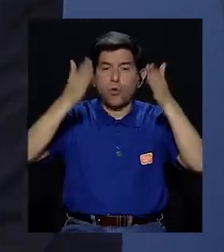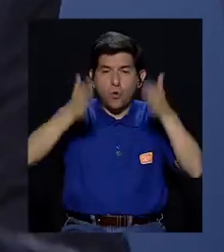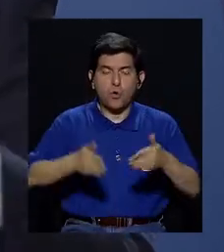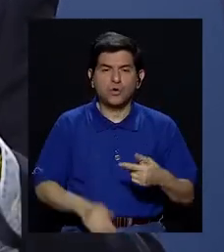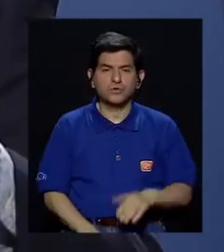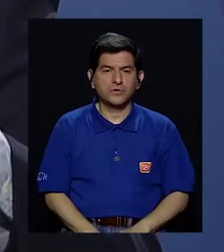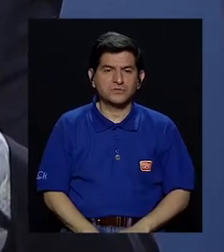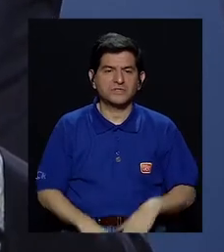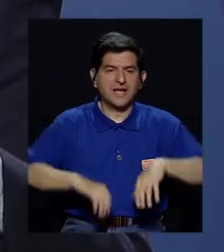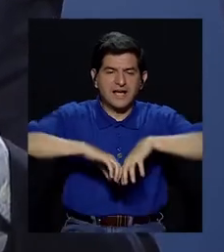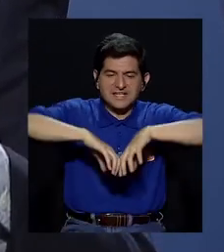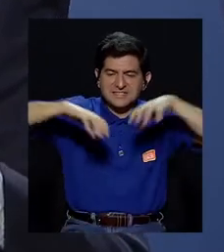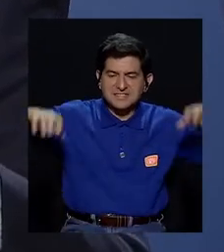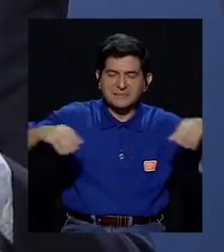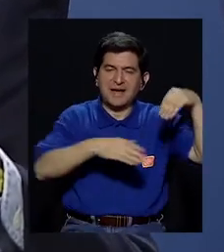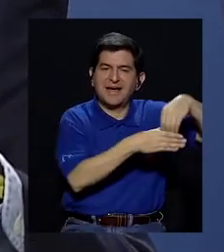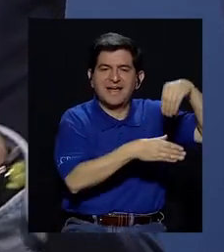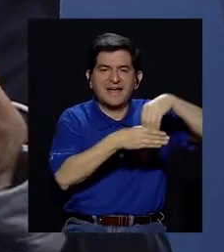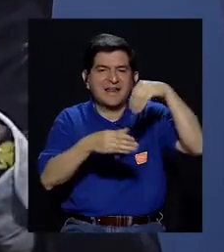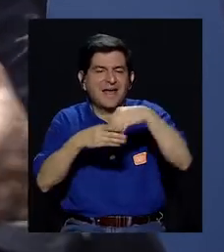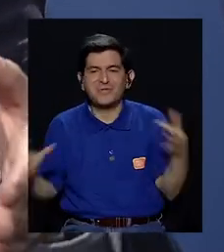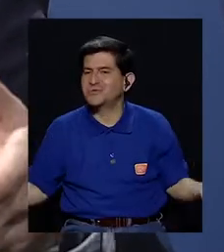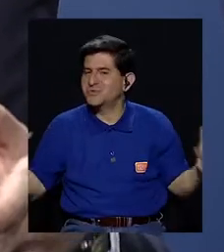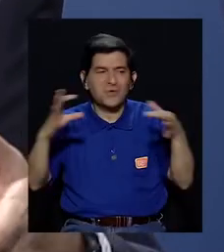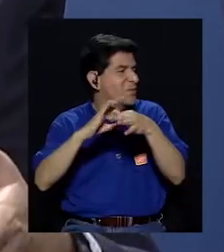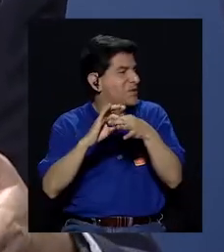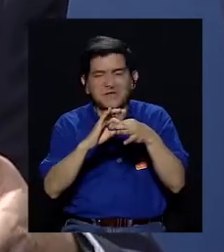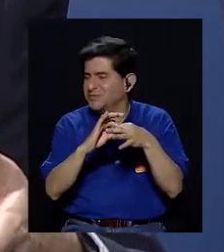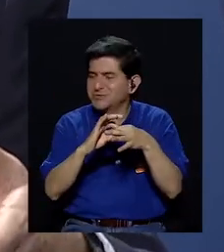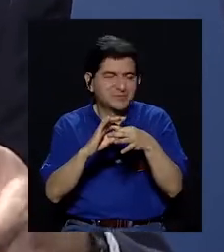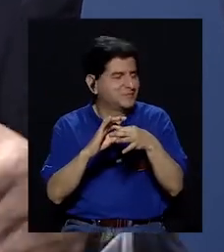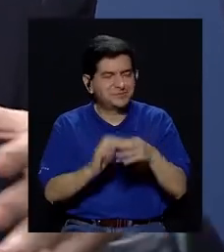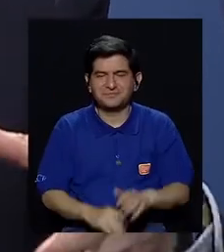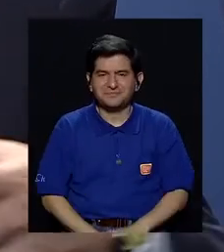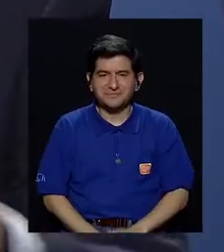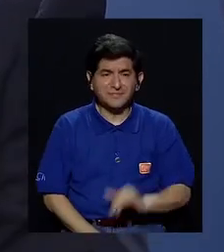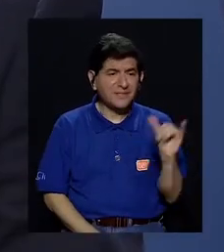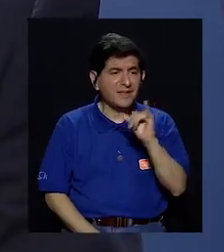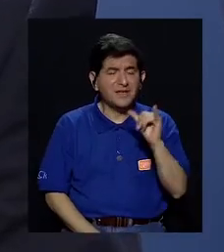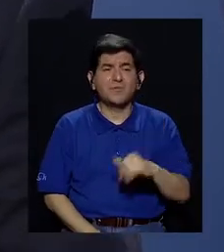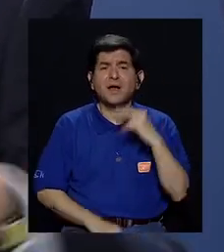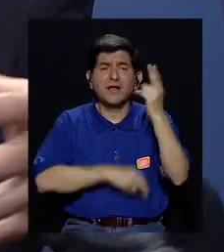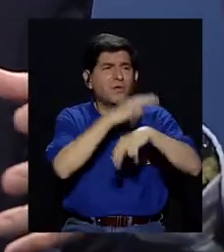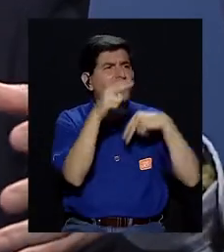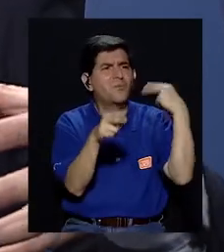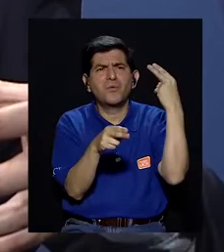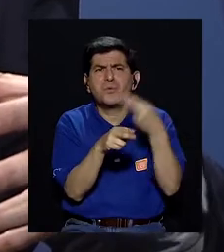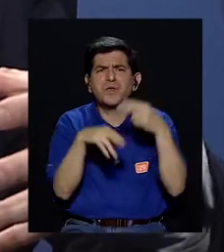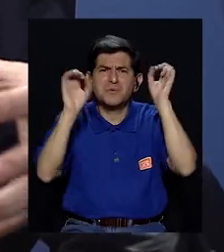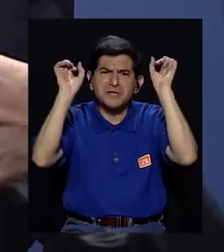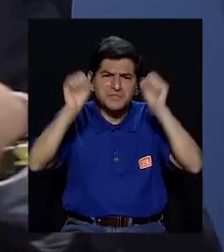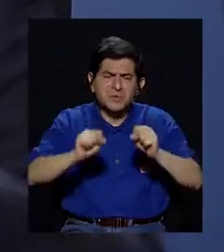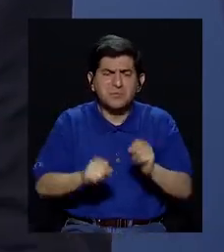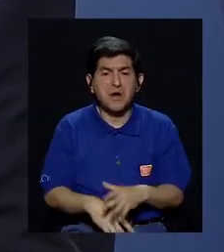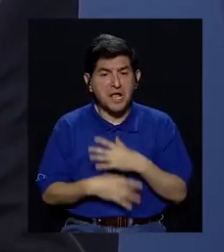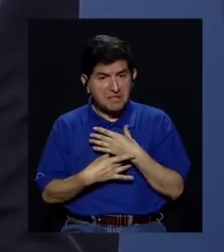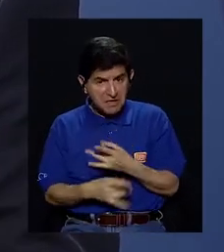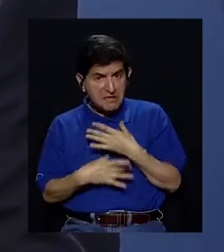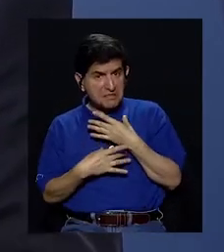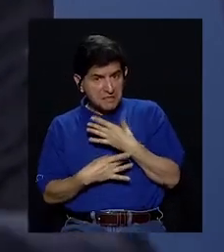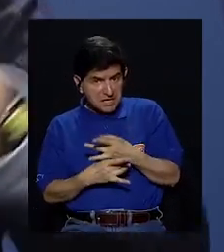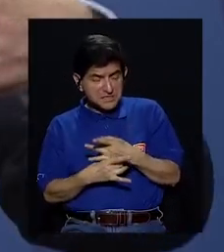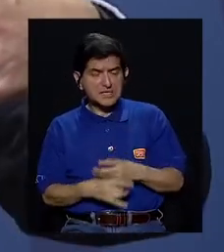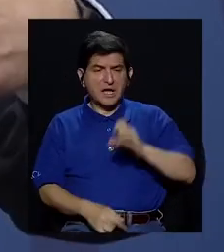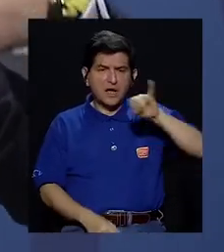candidatos son como piezas aisladas de contenido ninguna se conecta con otra entonces cómo crear un universo que pueden llamarnos la atención